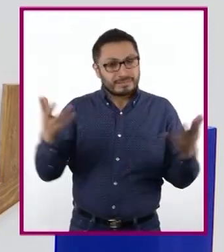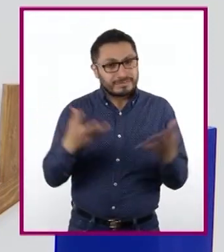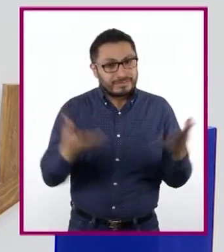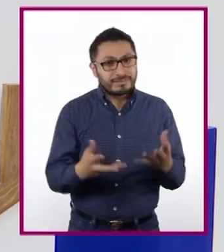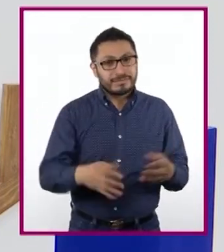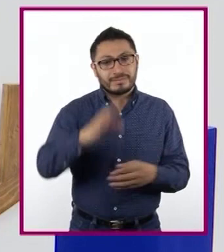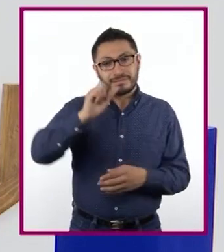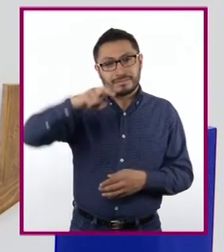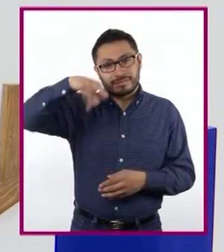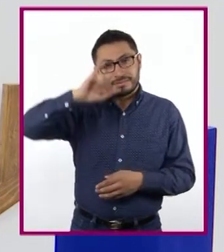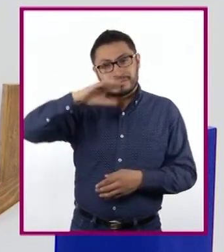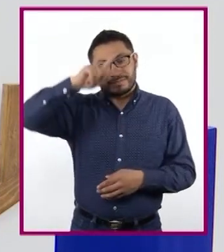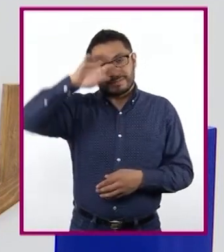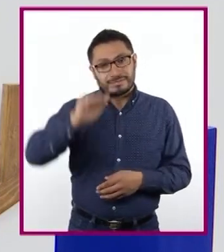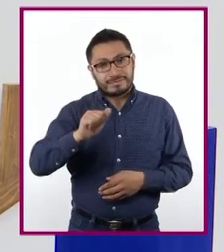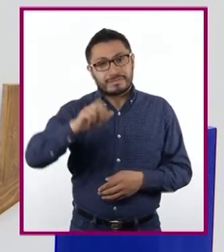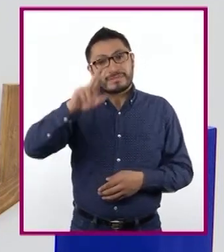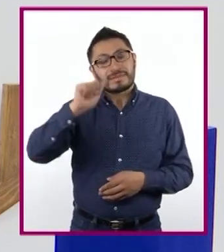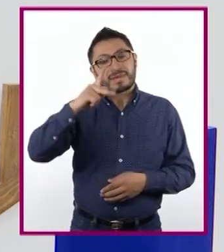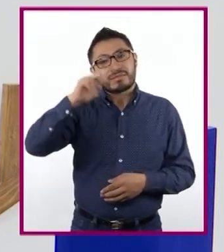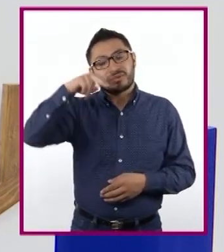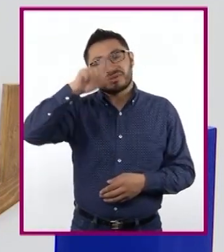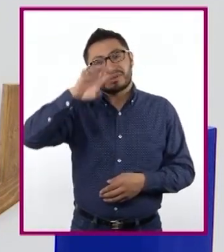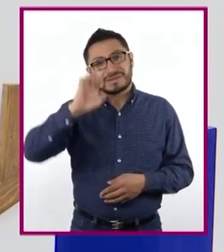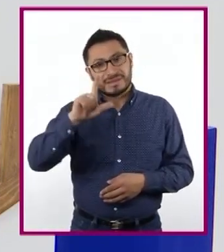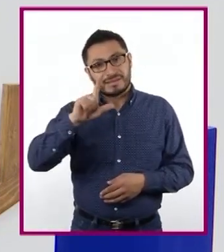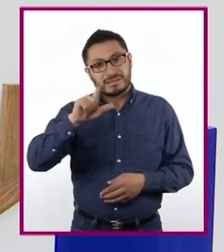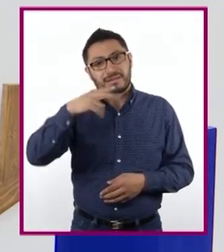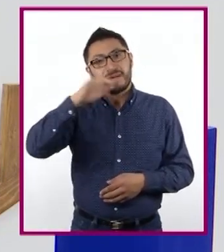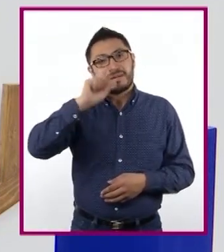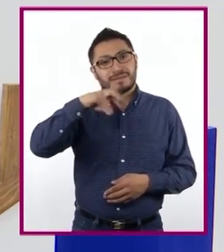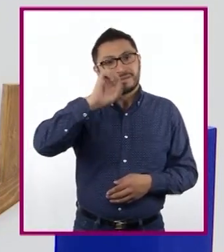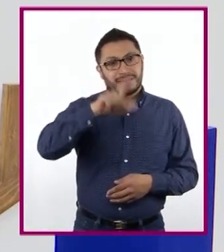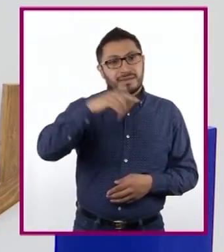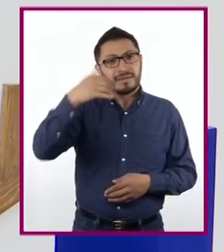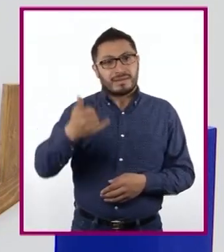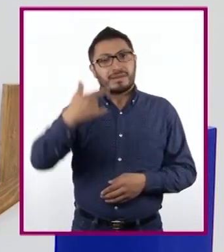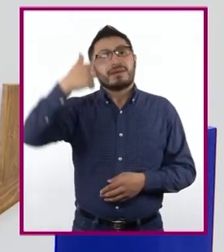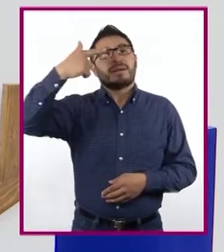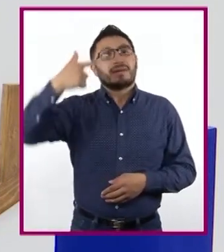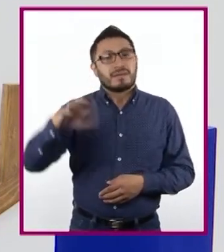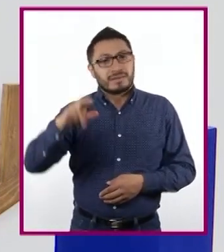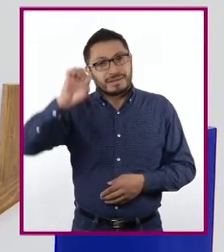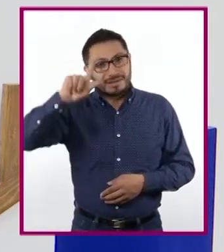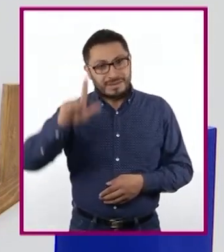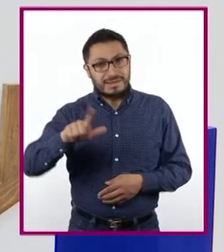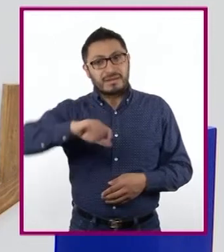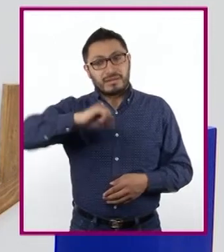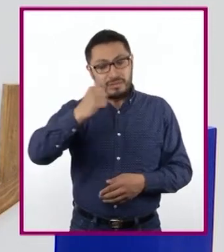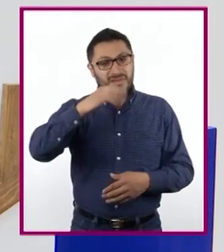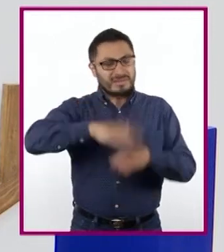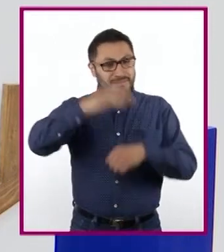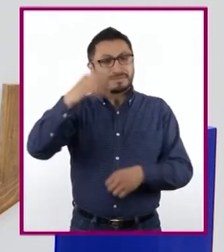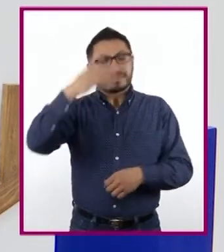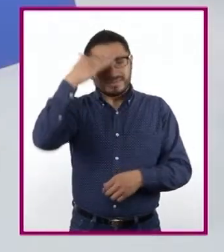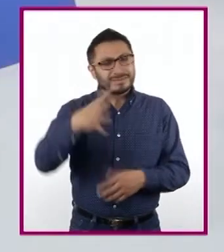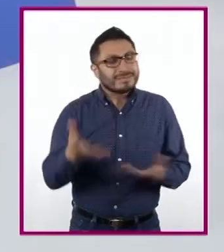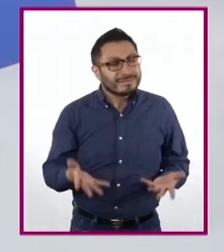La Cenicienta, Rapunzel y Hansel y Gretel, entre otros más. ¿Saben quiénes son?